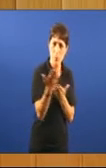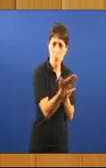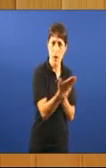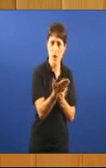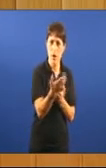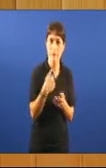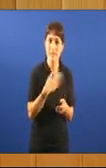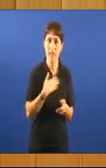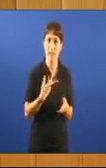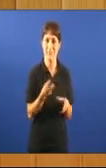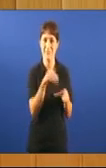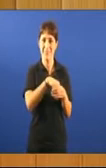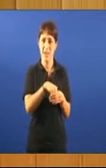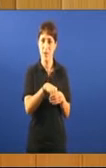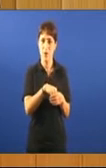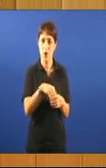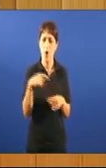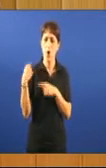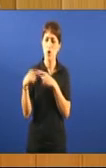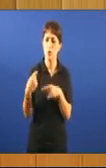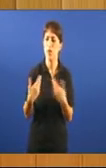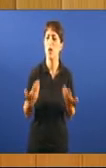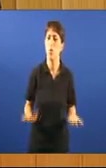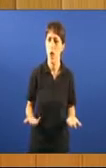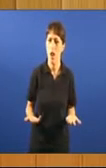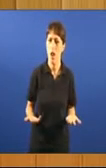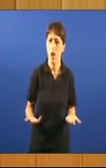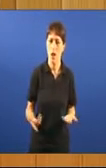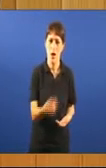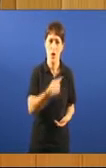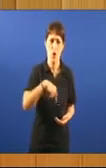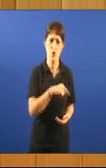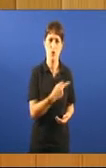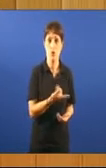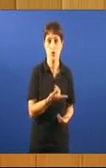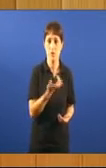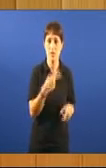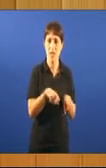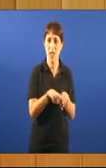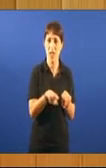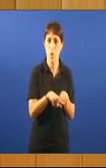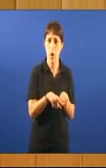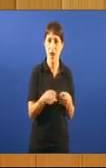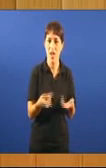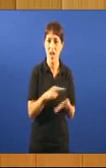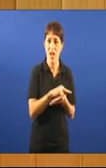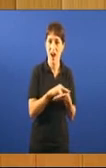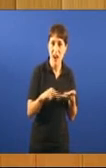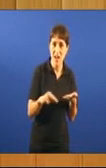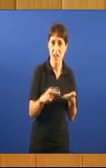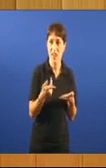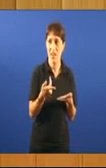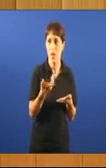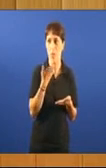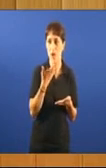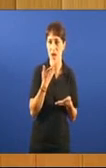a consecuencia será as nosas minas de lignito esquilmadas para alimentar centrais térmicas mentras Galiza tiña que apandar coa